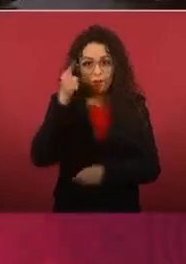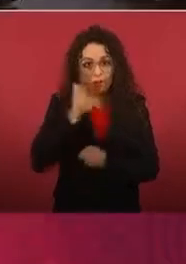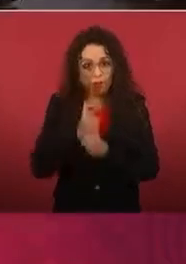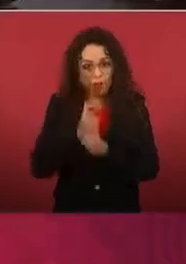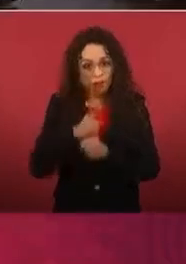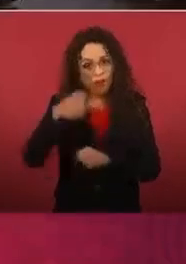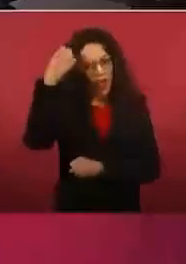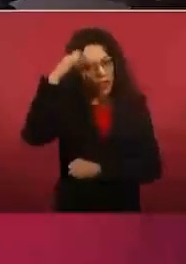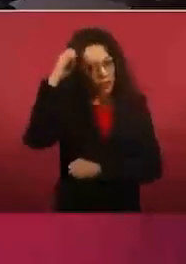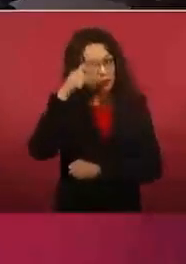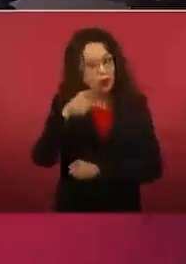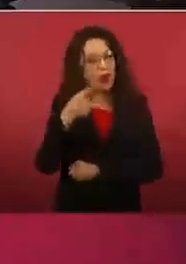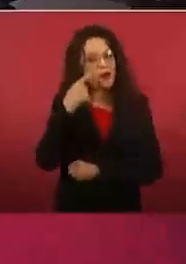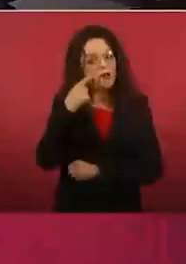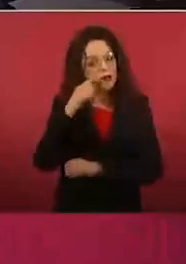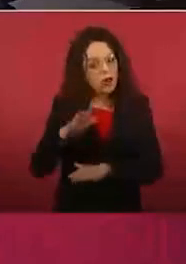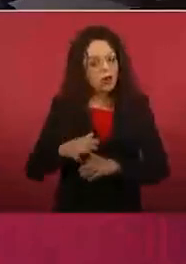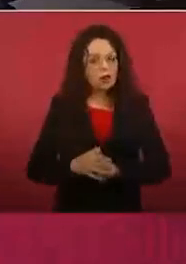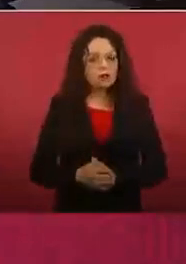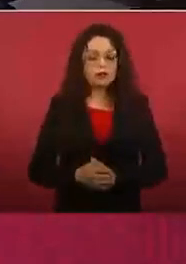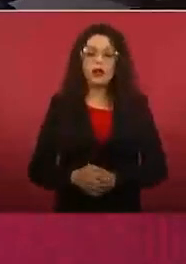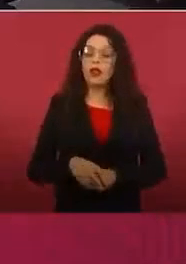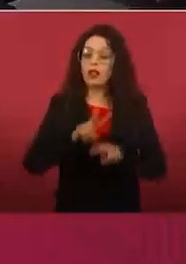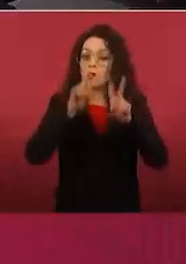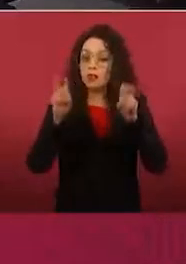como en lo energético.